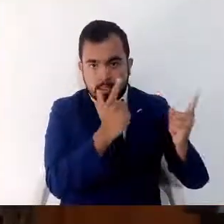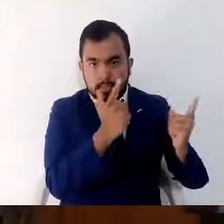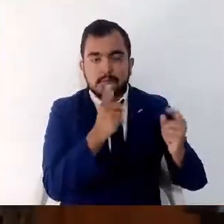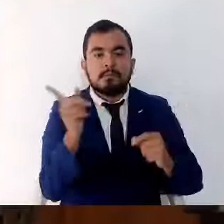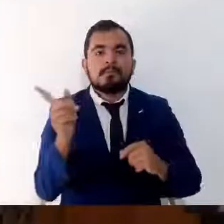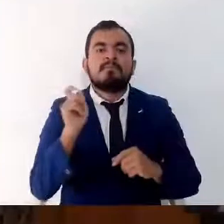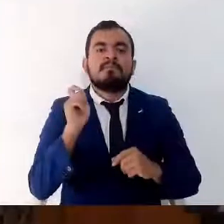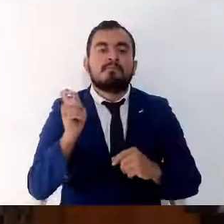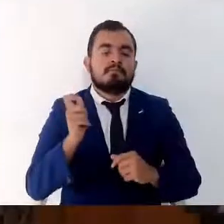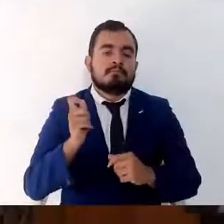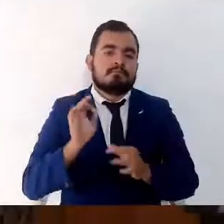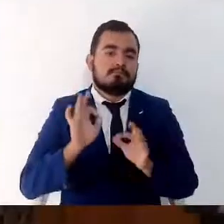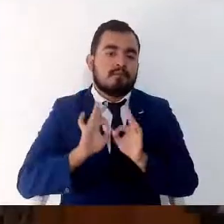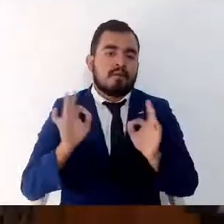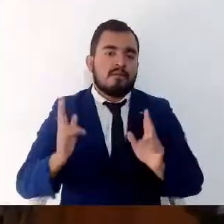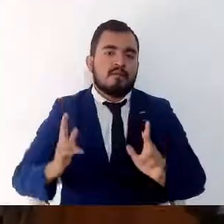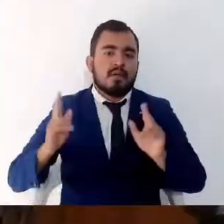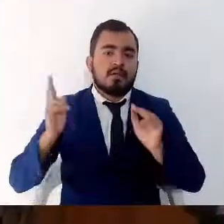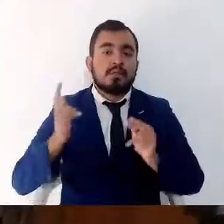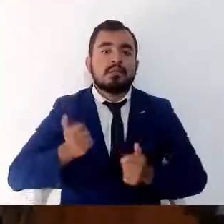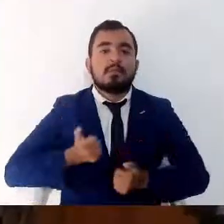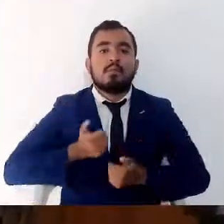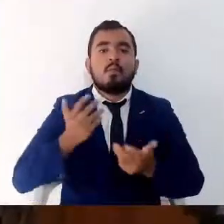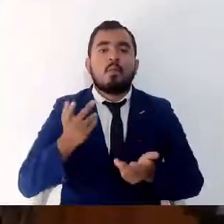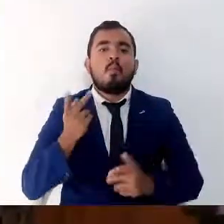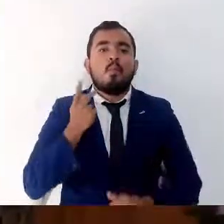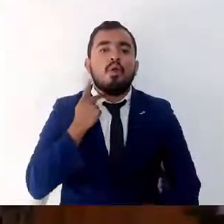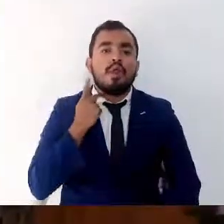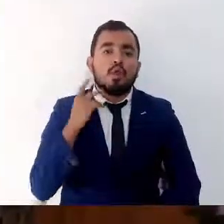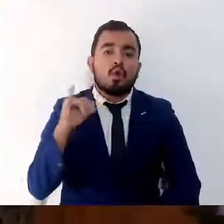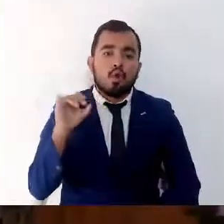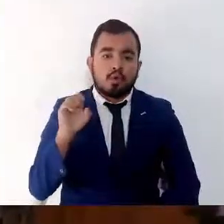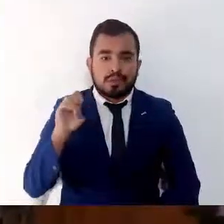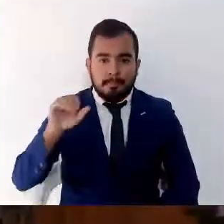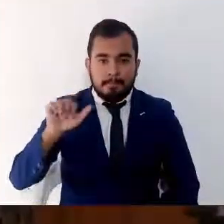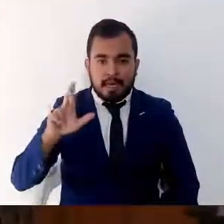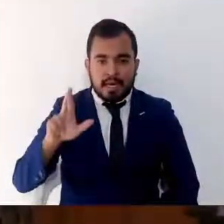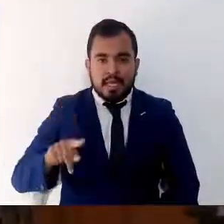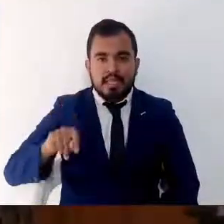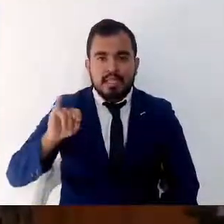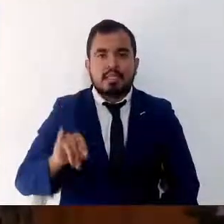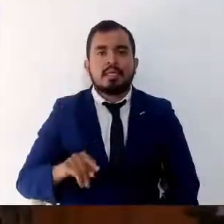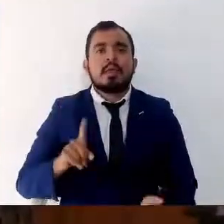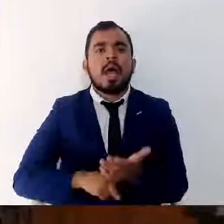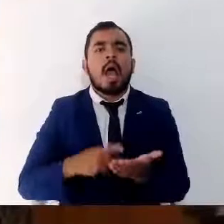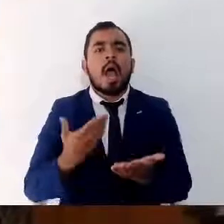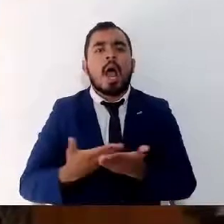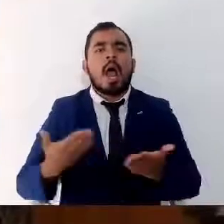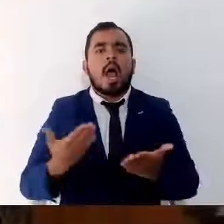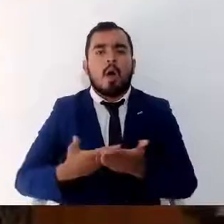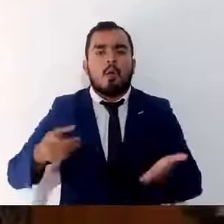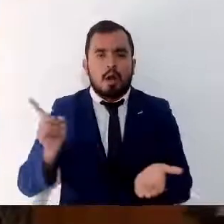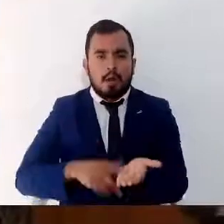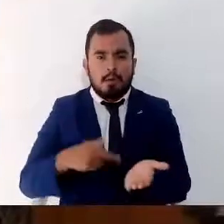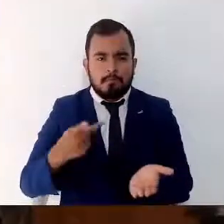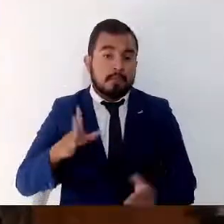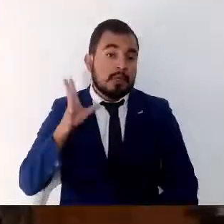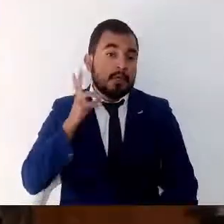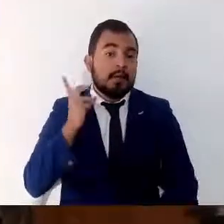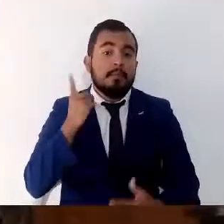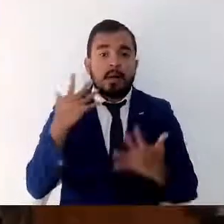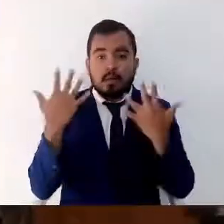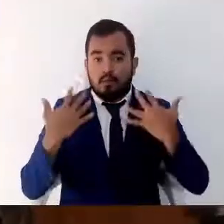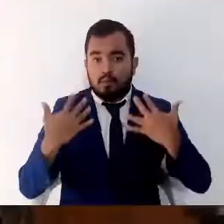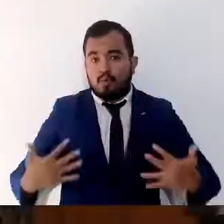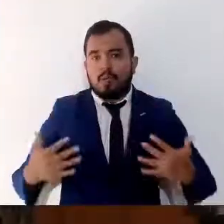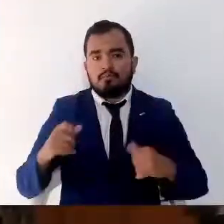poeta y político, José Martí, que el día de hoy hago mía en este pleno, en reconocimiento a todas